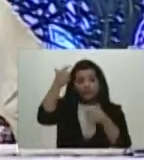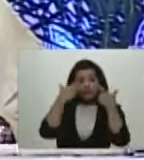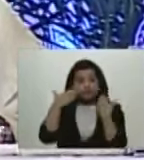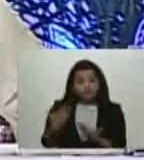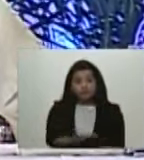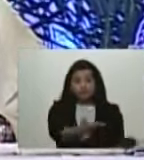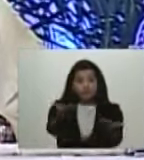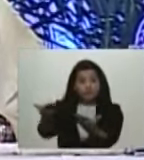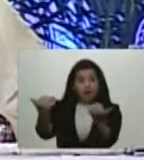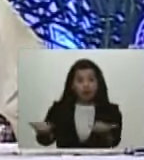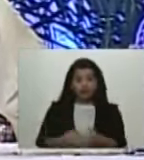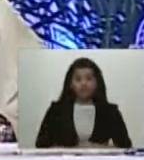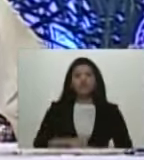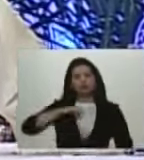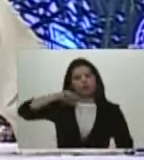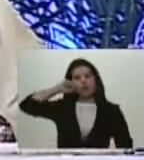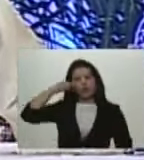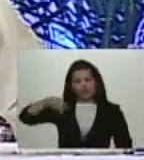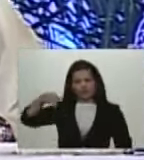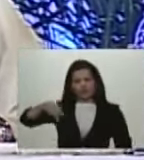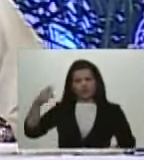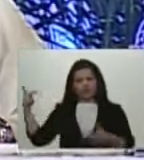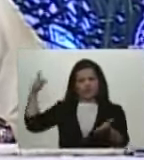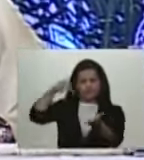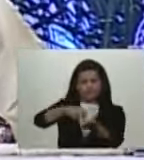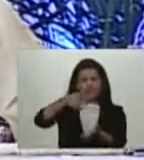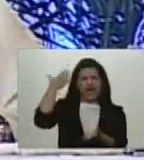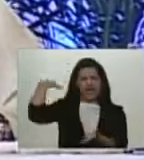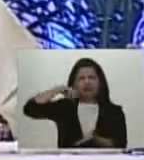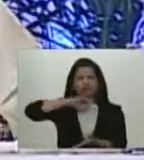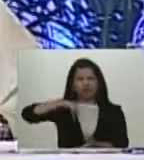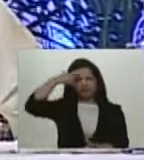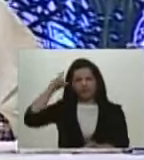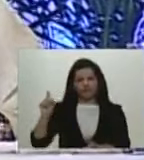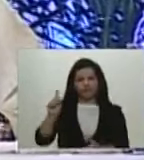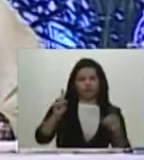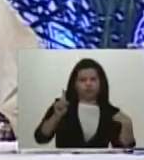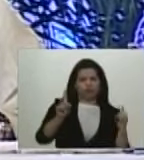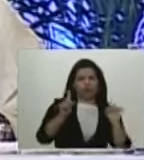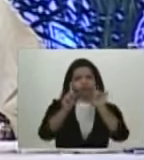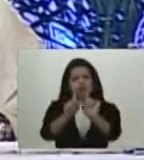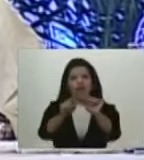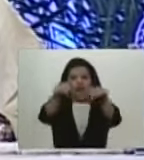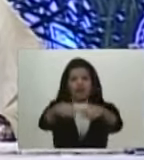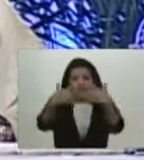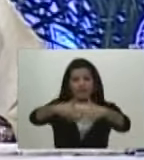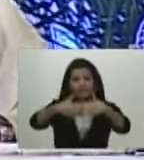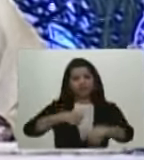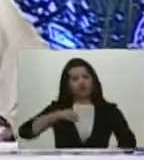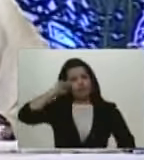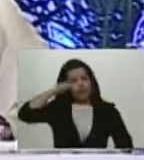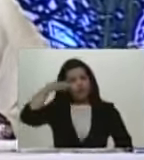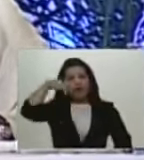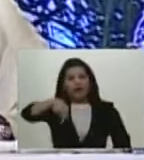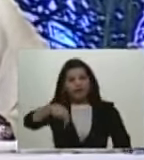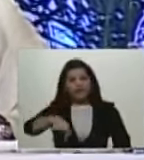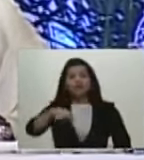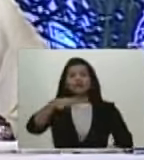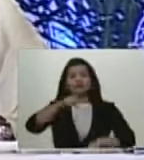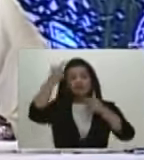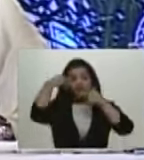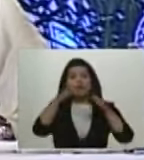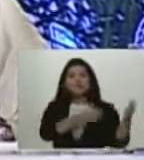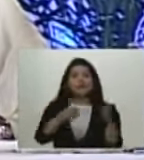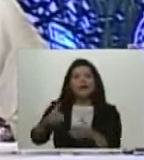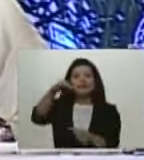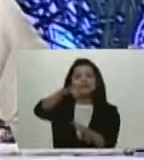con el comandante Chávez y cómo el comandante Chávez dejó el plan de siembra petrolera y del complejo petroquímico y todos los planes